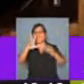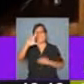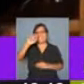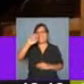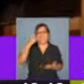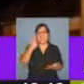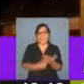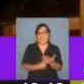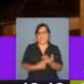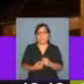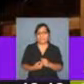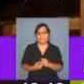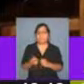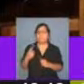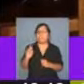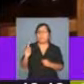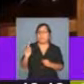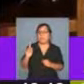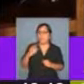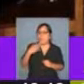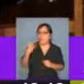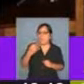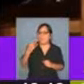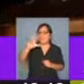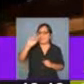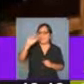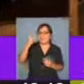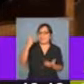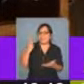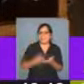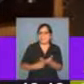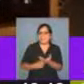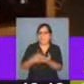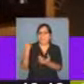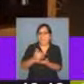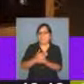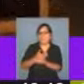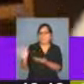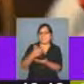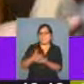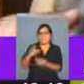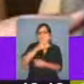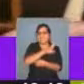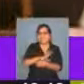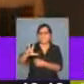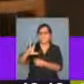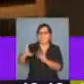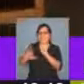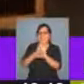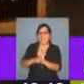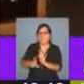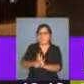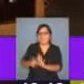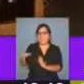medidas. En realidad, esas 30 medidas engloban la modificación o la eliminación de más de 300 leyes que están